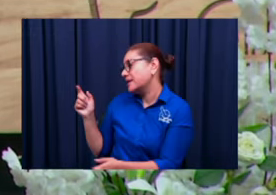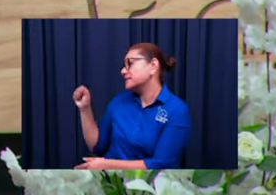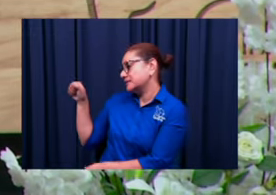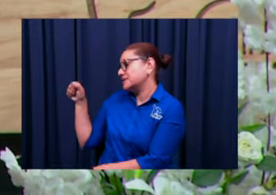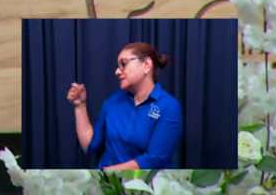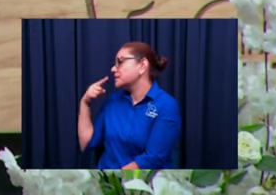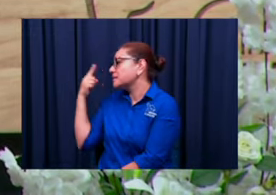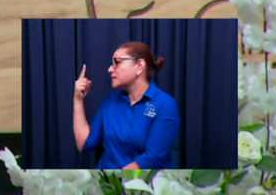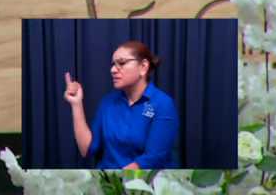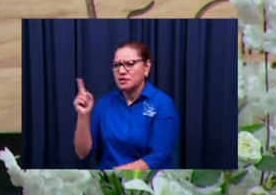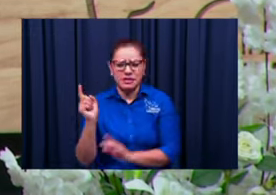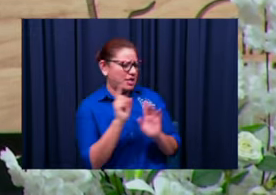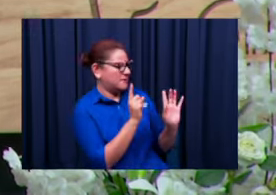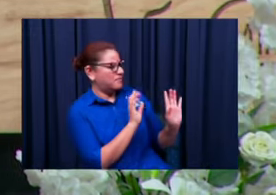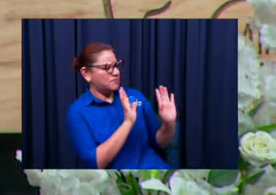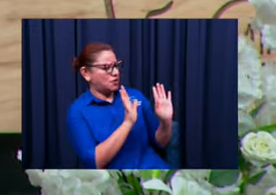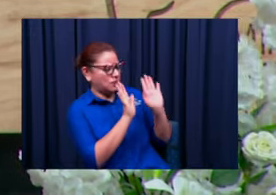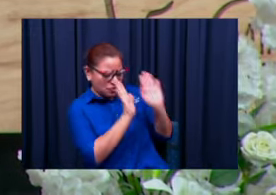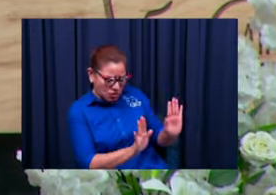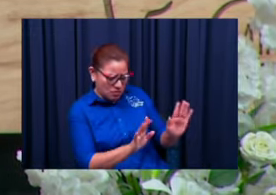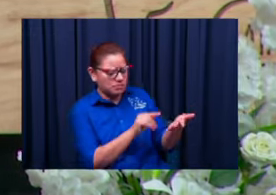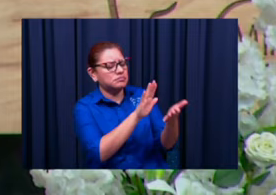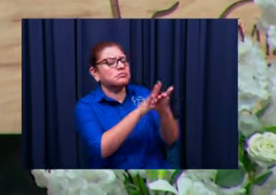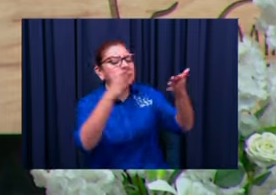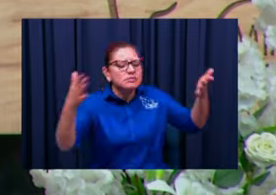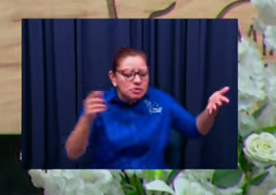Preguntemos. No, no, no, no, no, no, no.